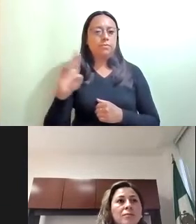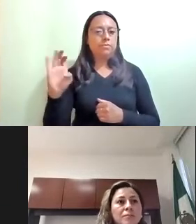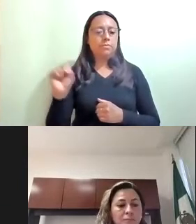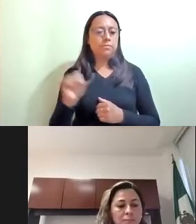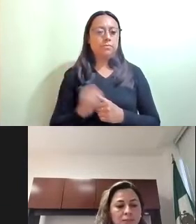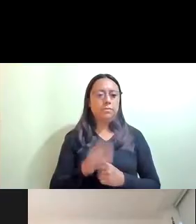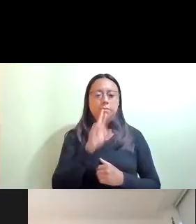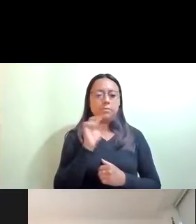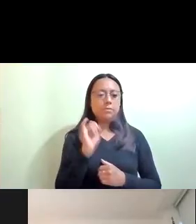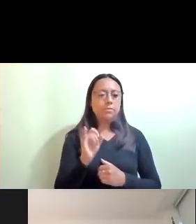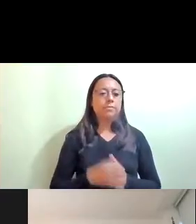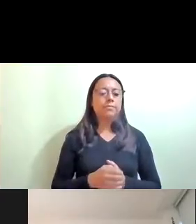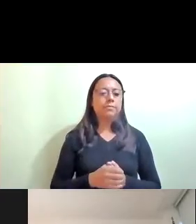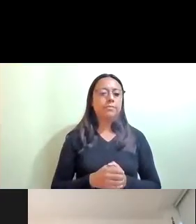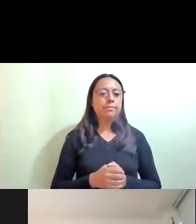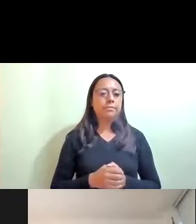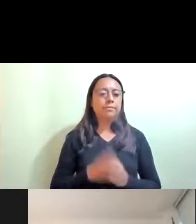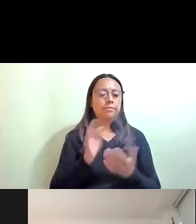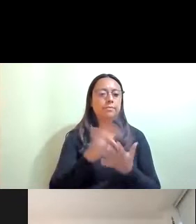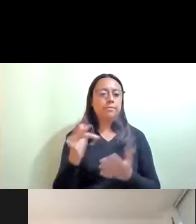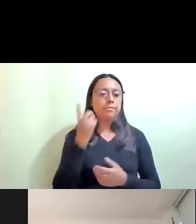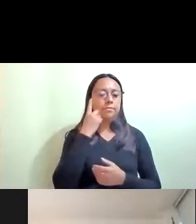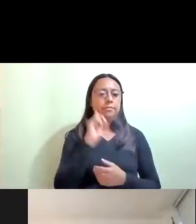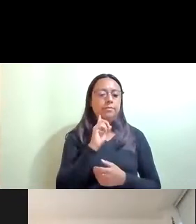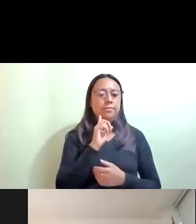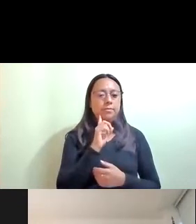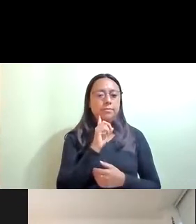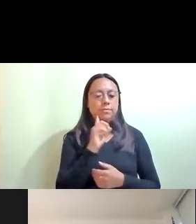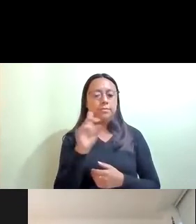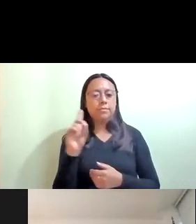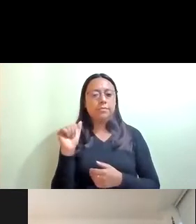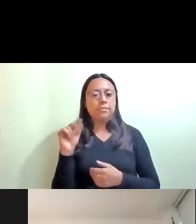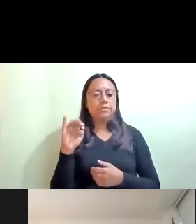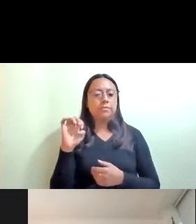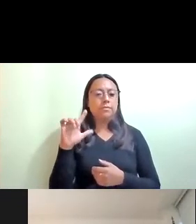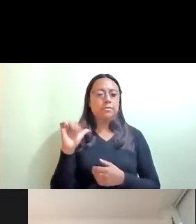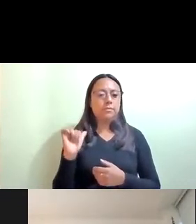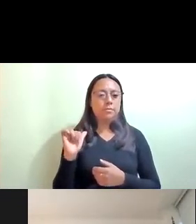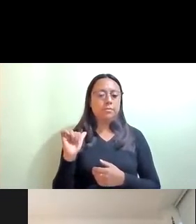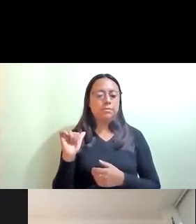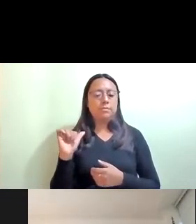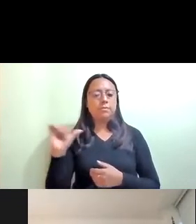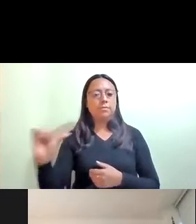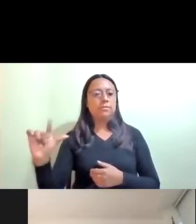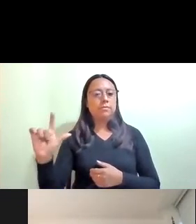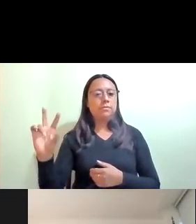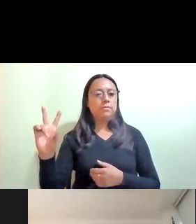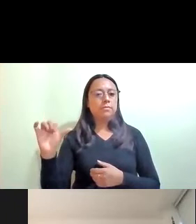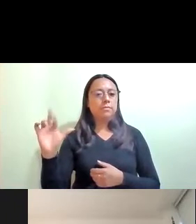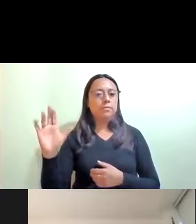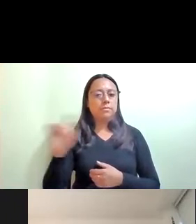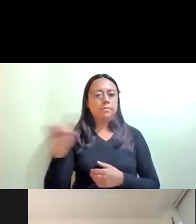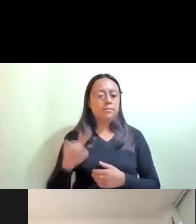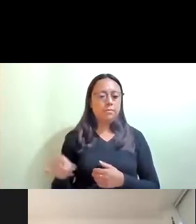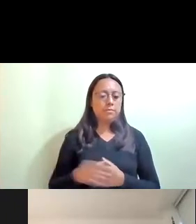Royfit Torres, a favor. Gracias, diputado. Diputada Daniela Gisela Álvarez Camacho.